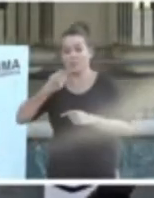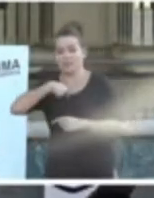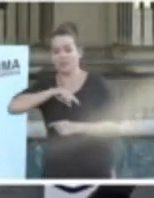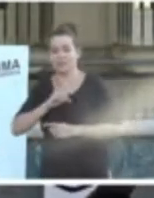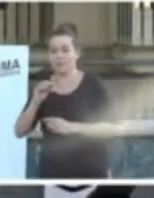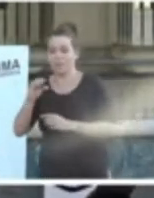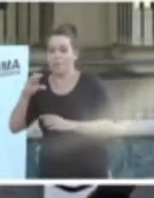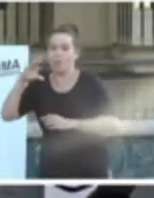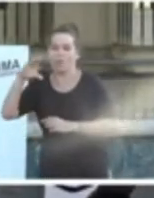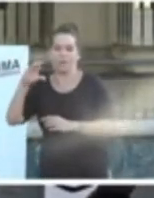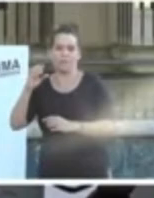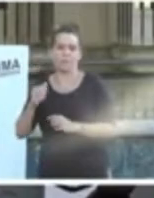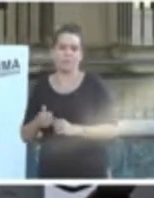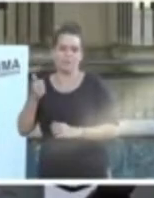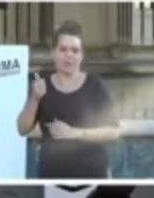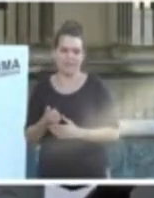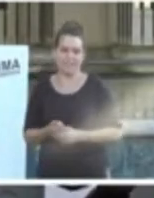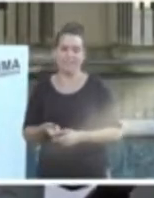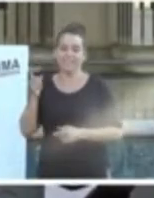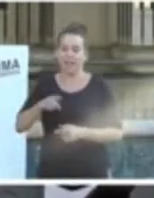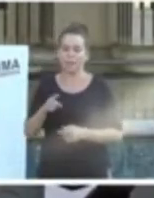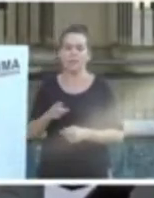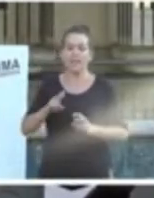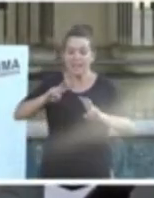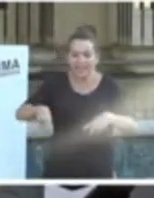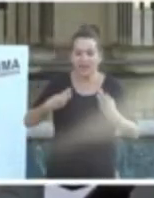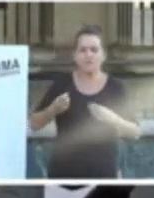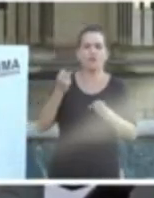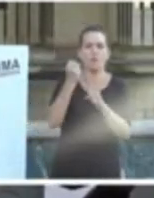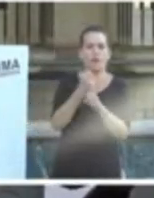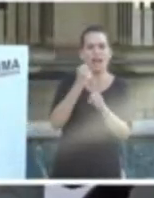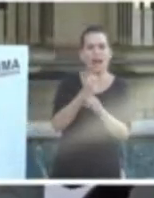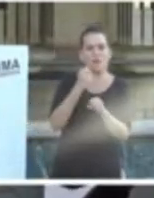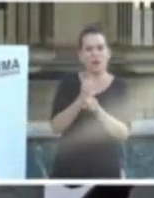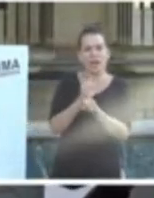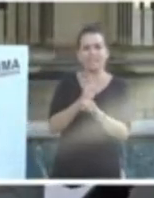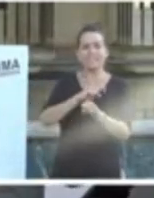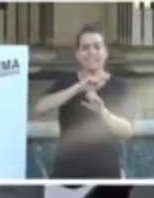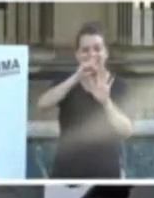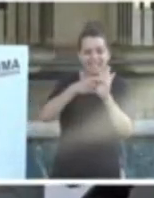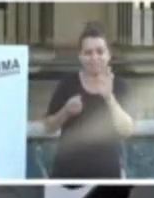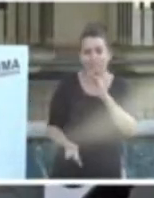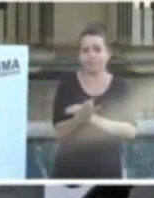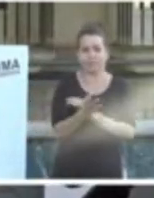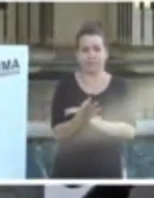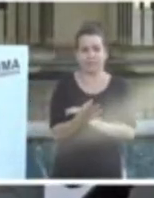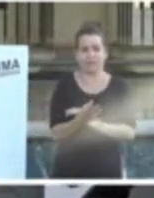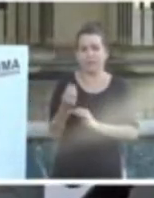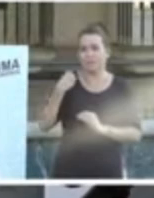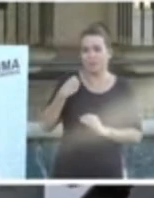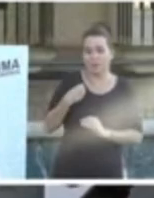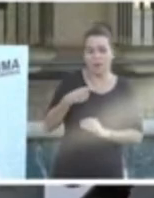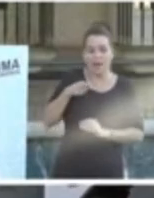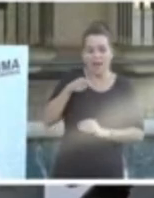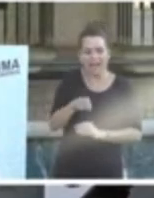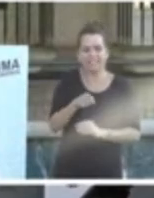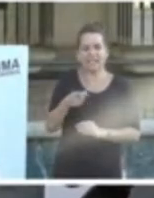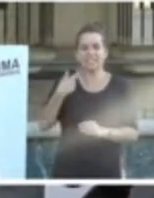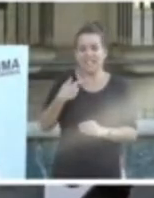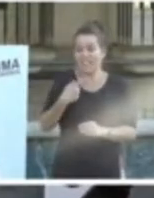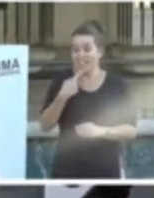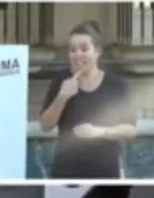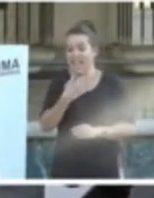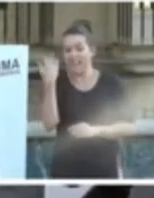empleo y que ha conseguido que ya el 50 por ciento de los contratos de trabajo que se hacen